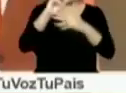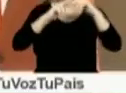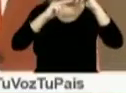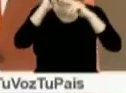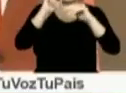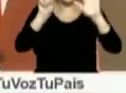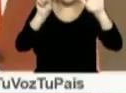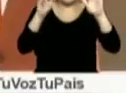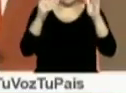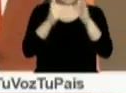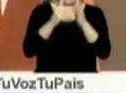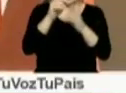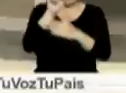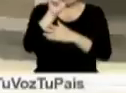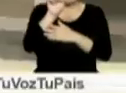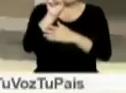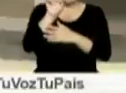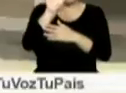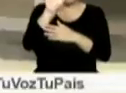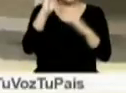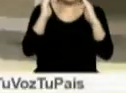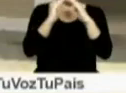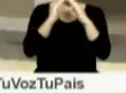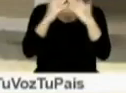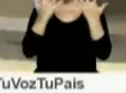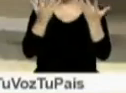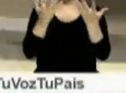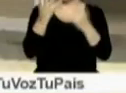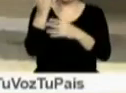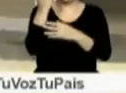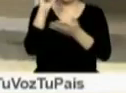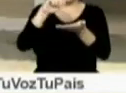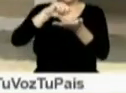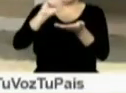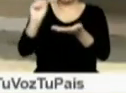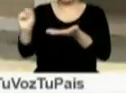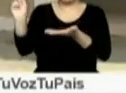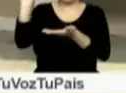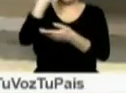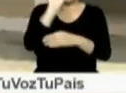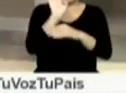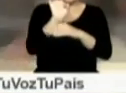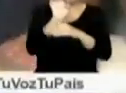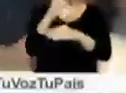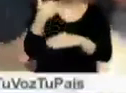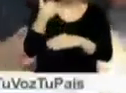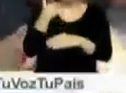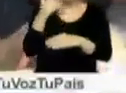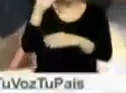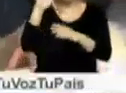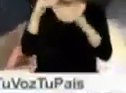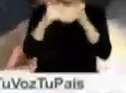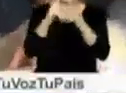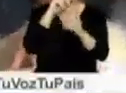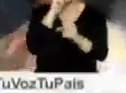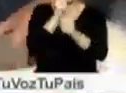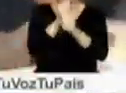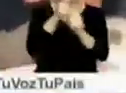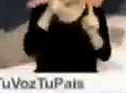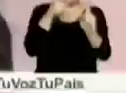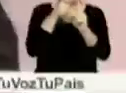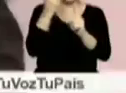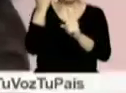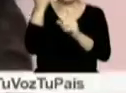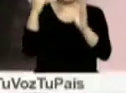de 7124 viviendas en 14 ciudades del país lo cual ha generado al edor de 5000 empleos directos y